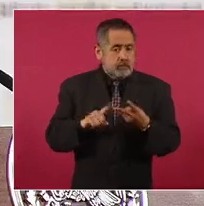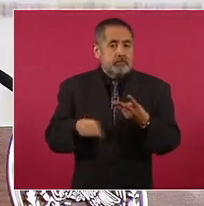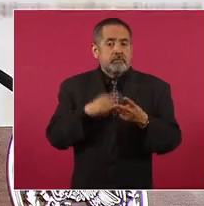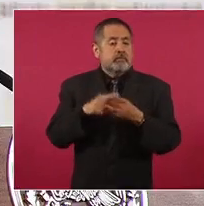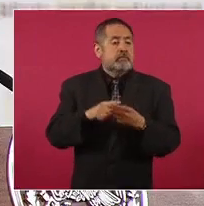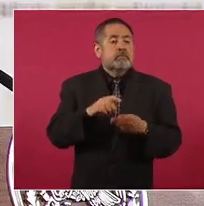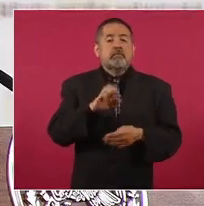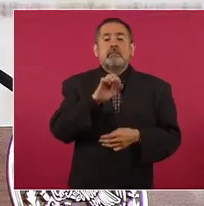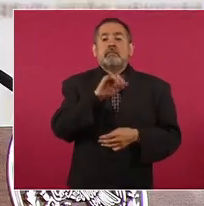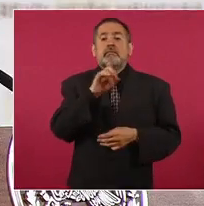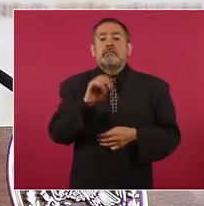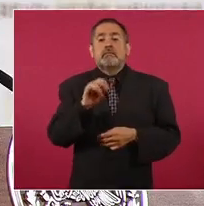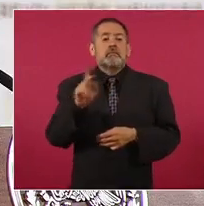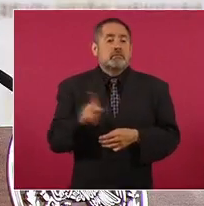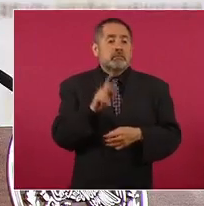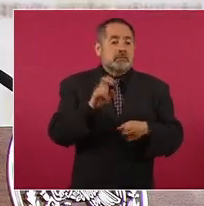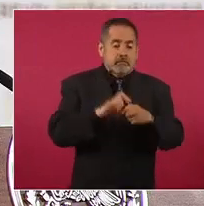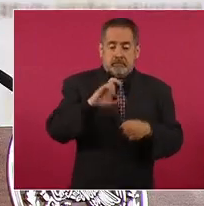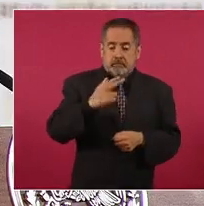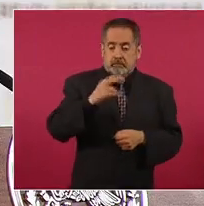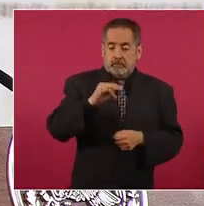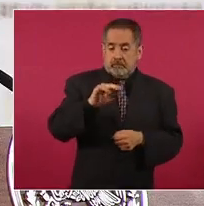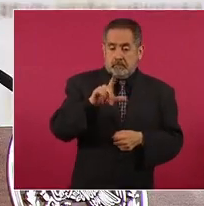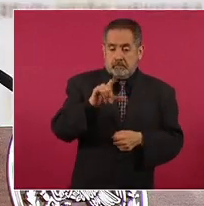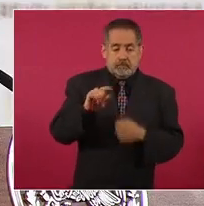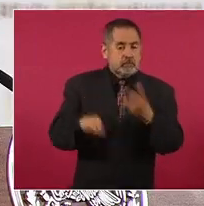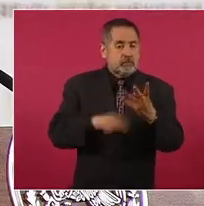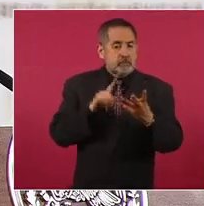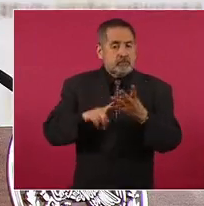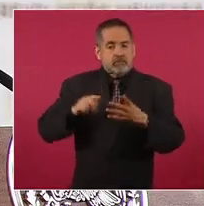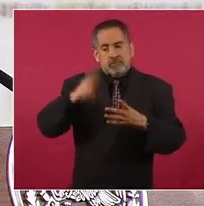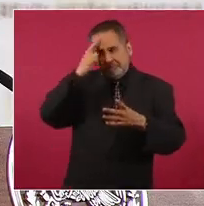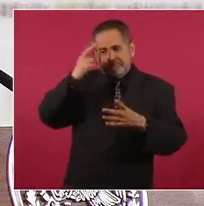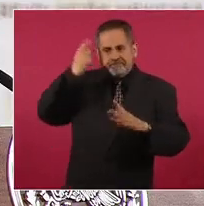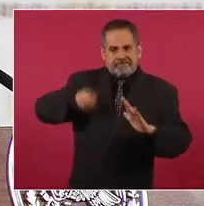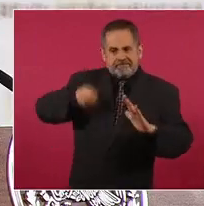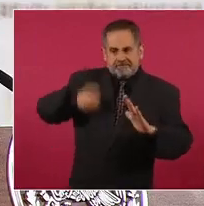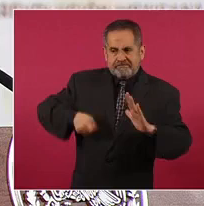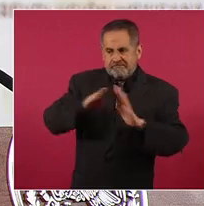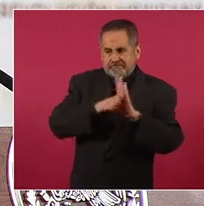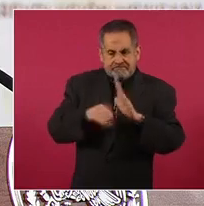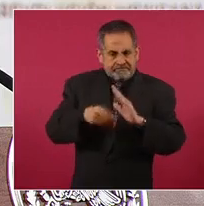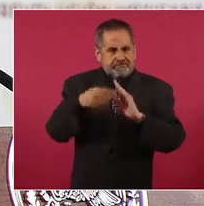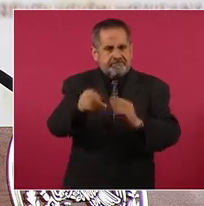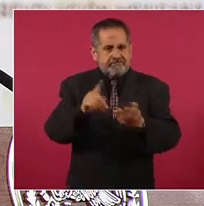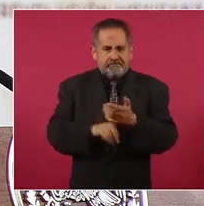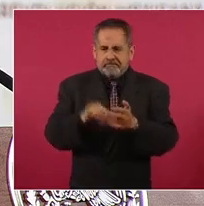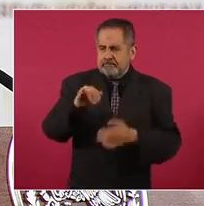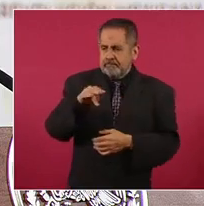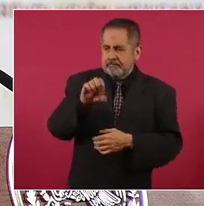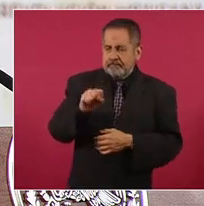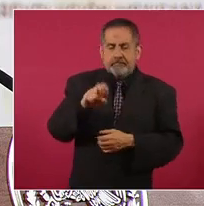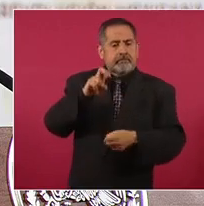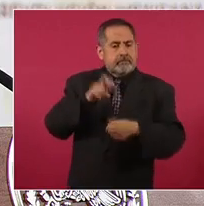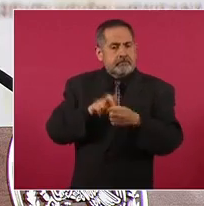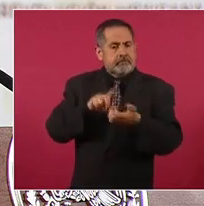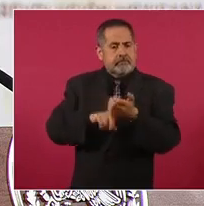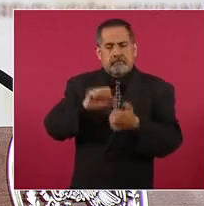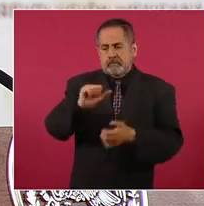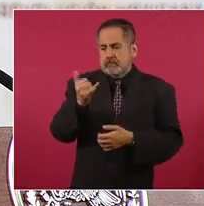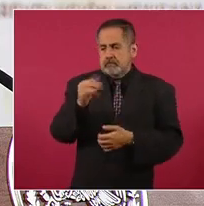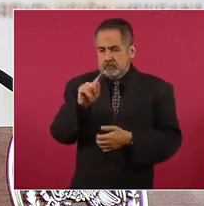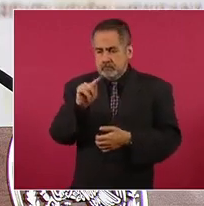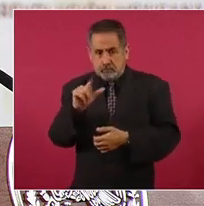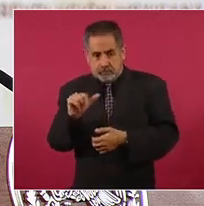ejido Pueblo en Chenaló, la atención a la sentencia en el caso Inés Fernández en Ayutla de los Libres. Se